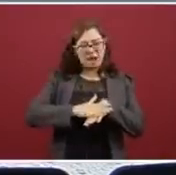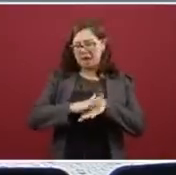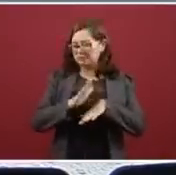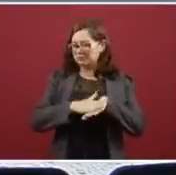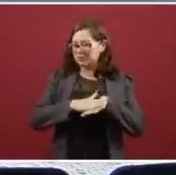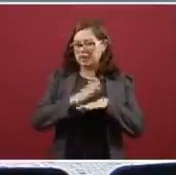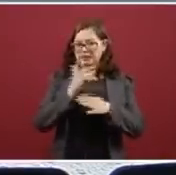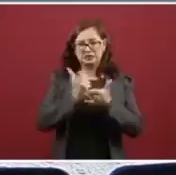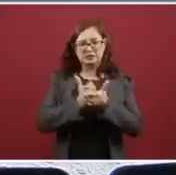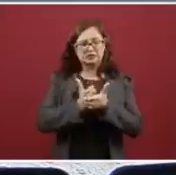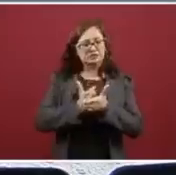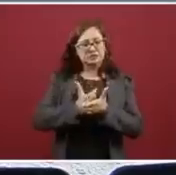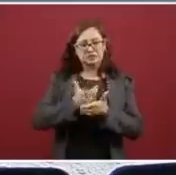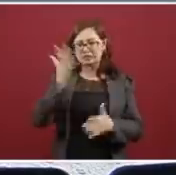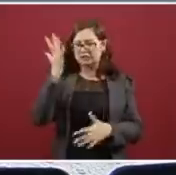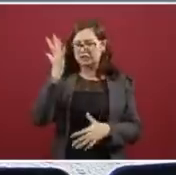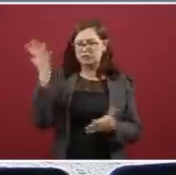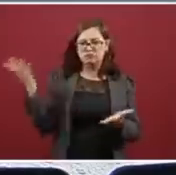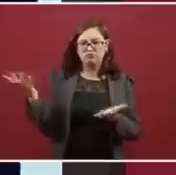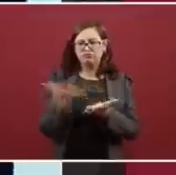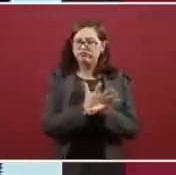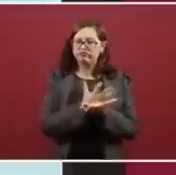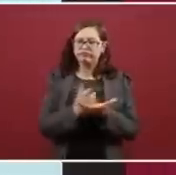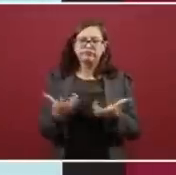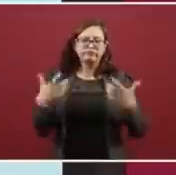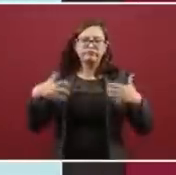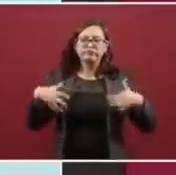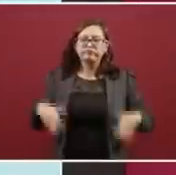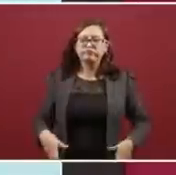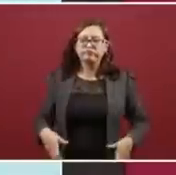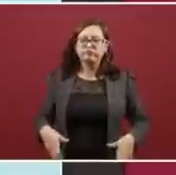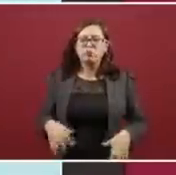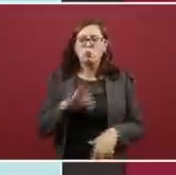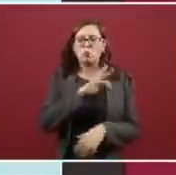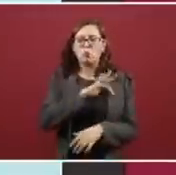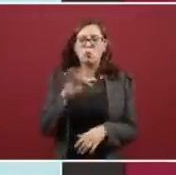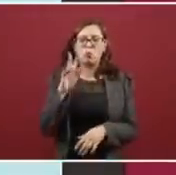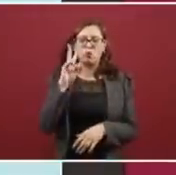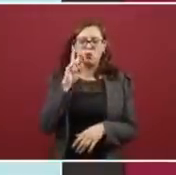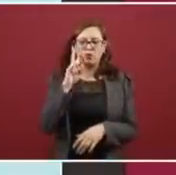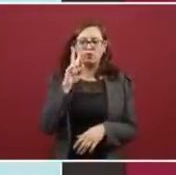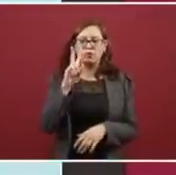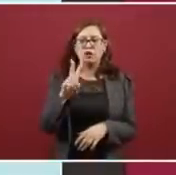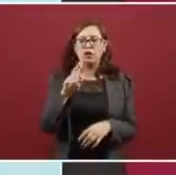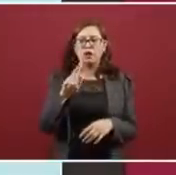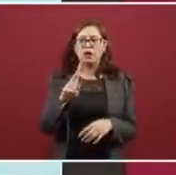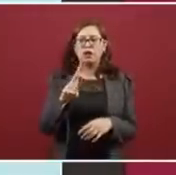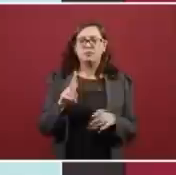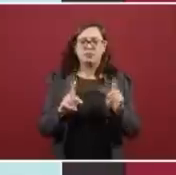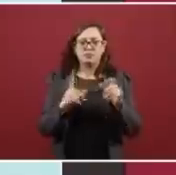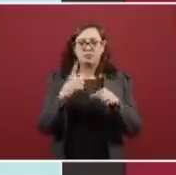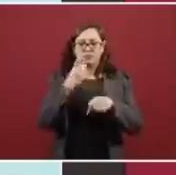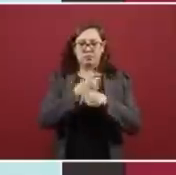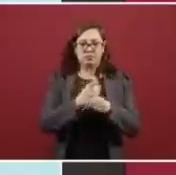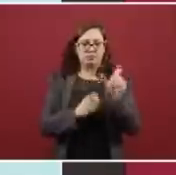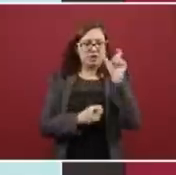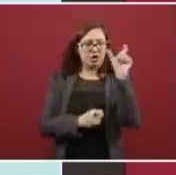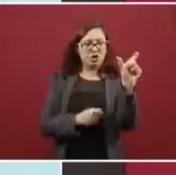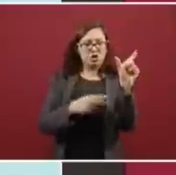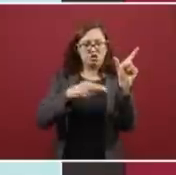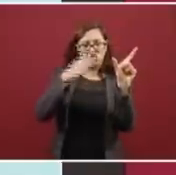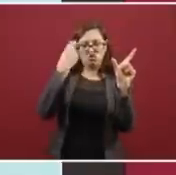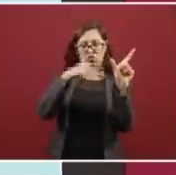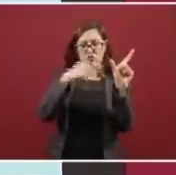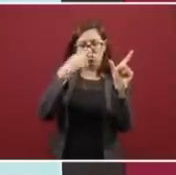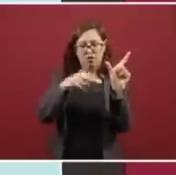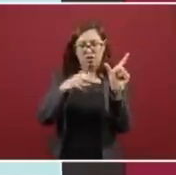o indicador de ganancia y podemos ver nosotros el nombre de la estación servicio estación san